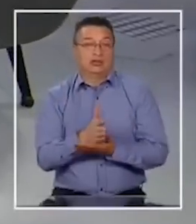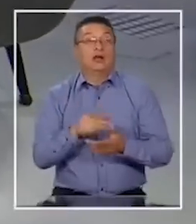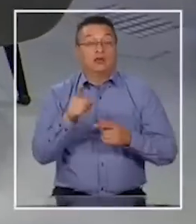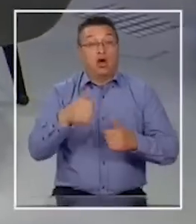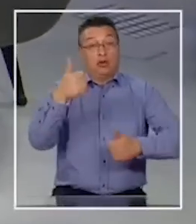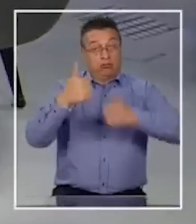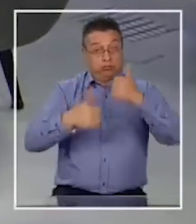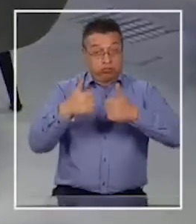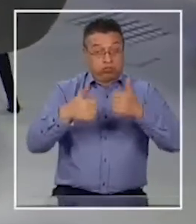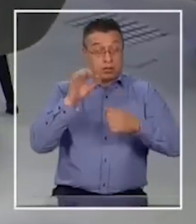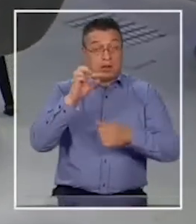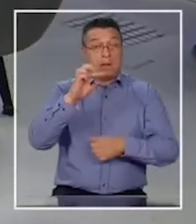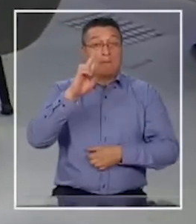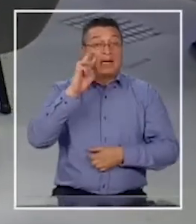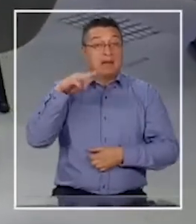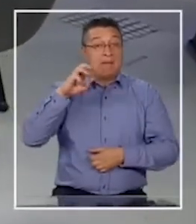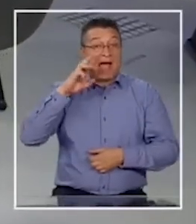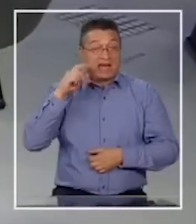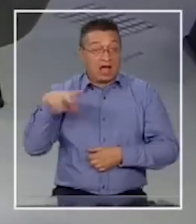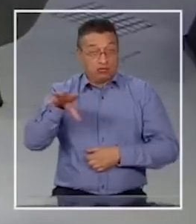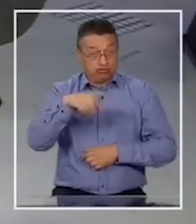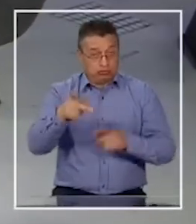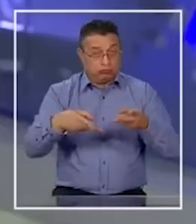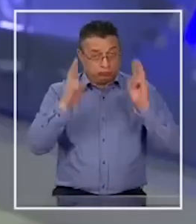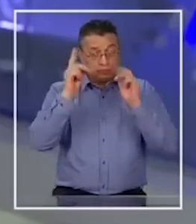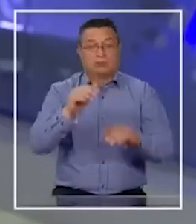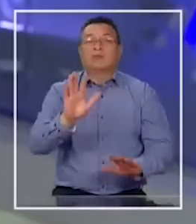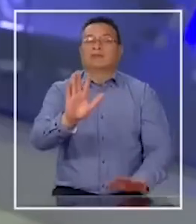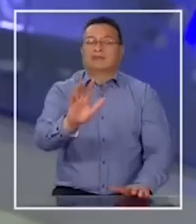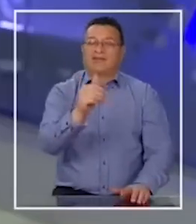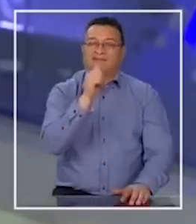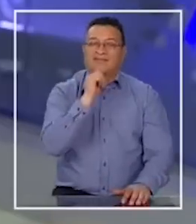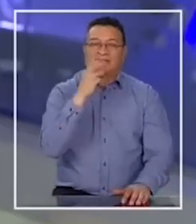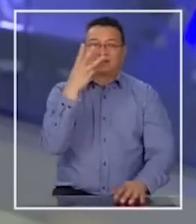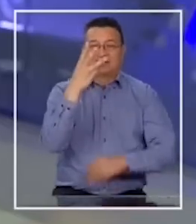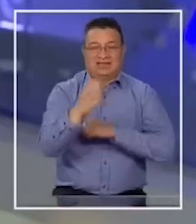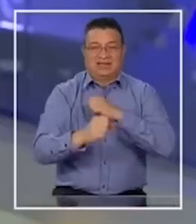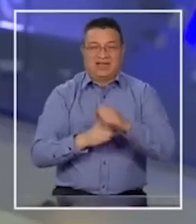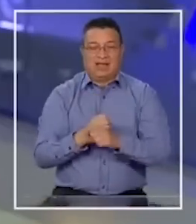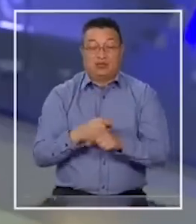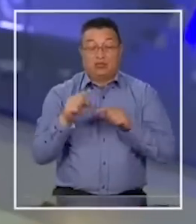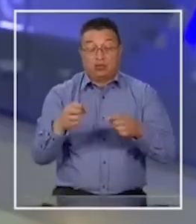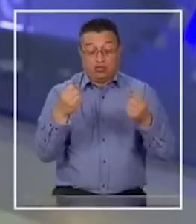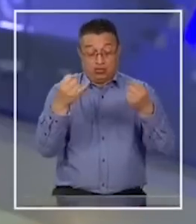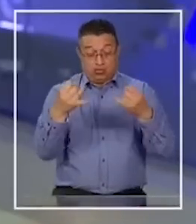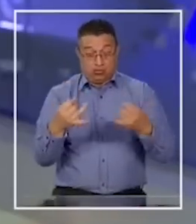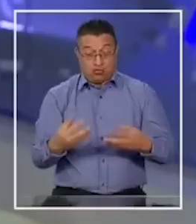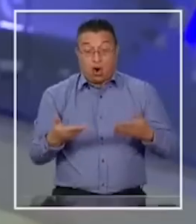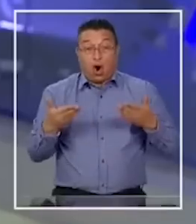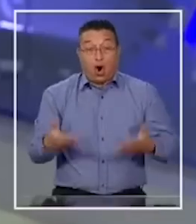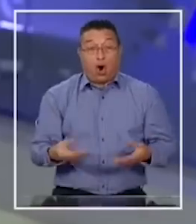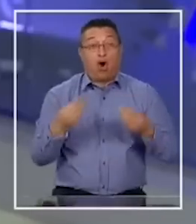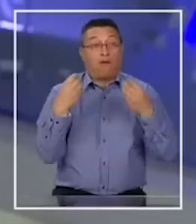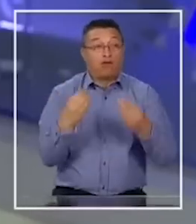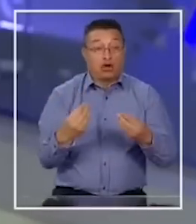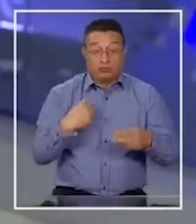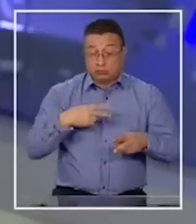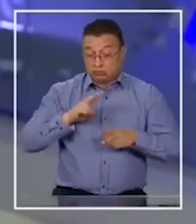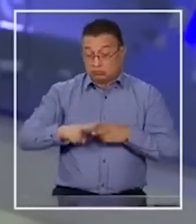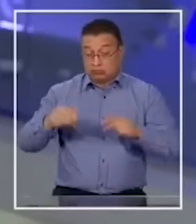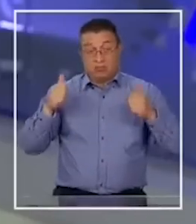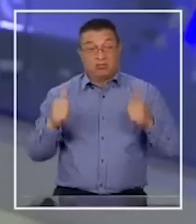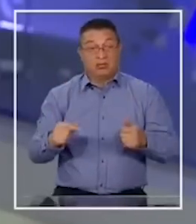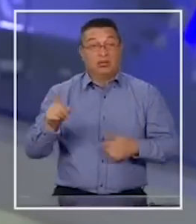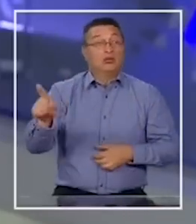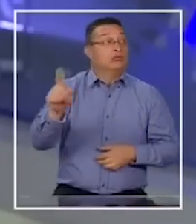en una eventual primaria de la centro derecha mire faltan tres años si los números son como hoy son buenos yo estoy preparado y